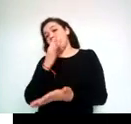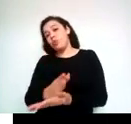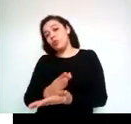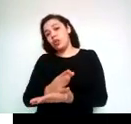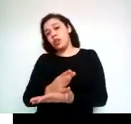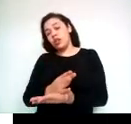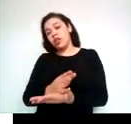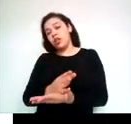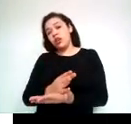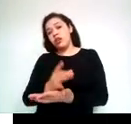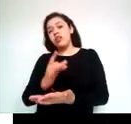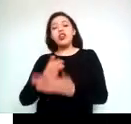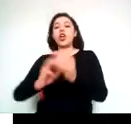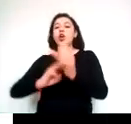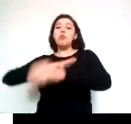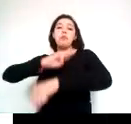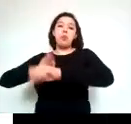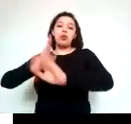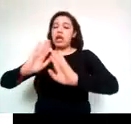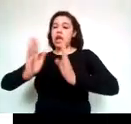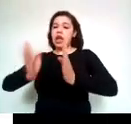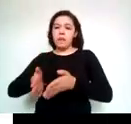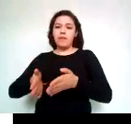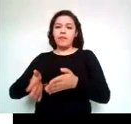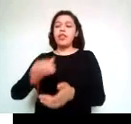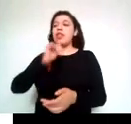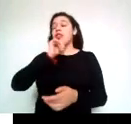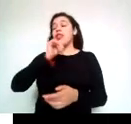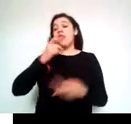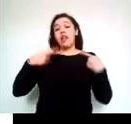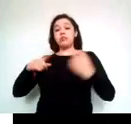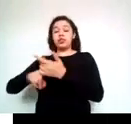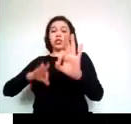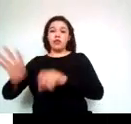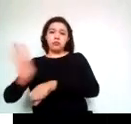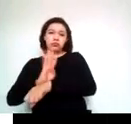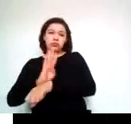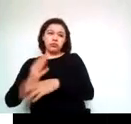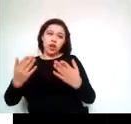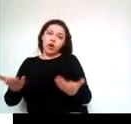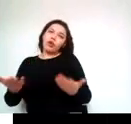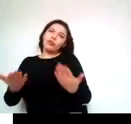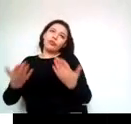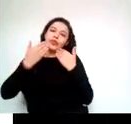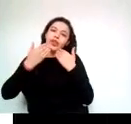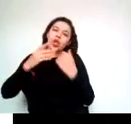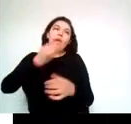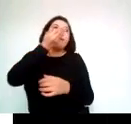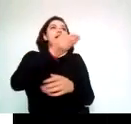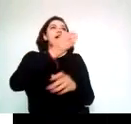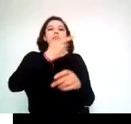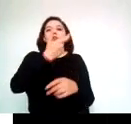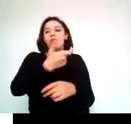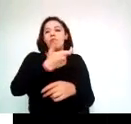solo les implica estas sanciones a la institución, no los trabajadores, y tampoco pueden pedir ninguna indemnización.